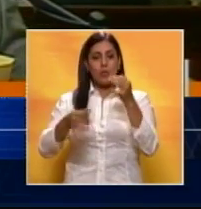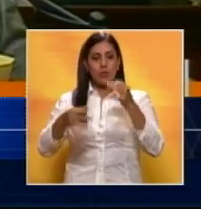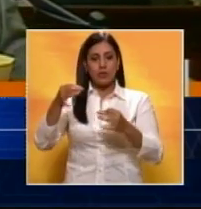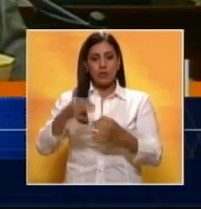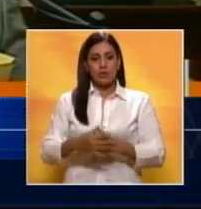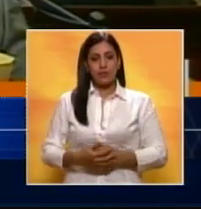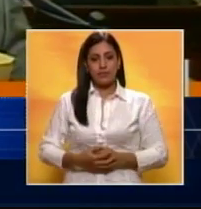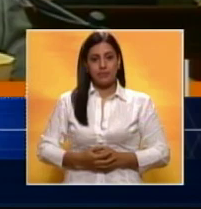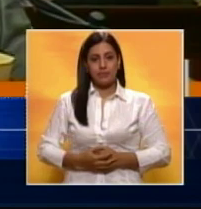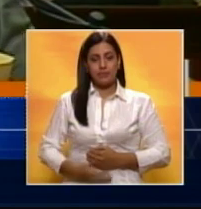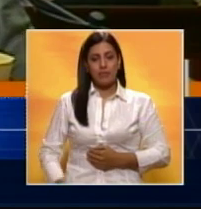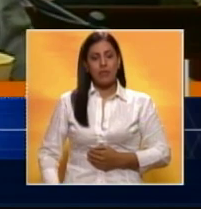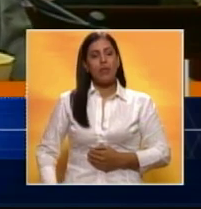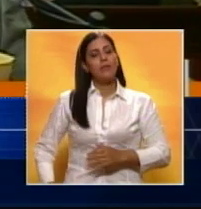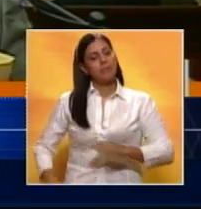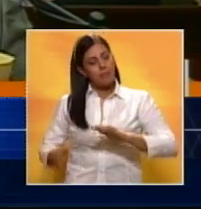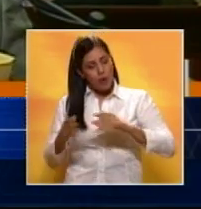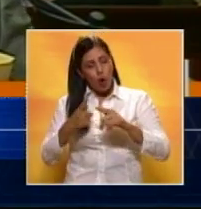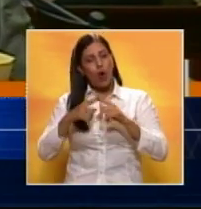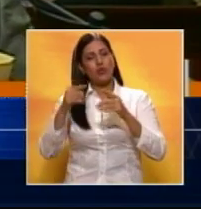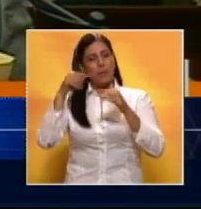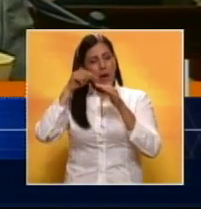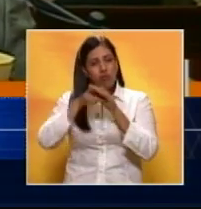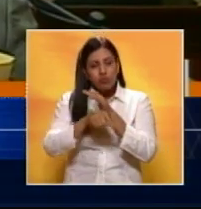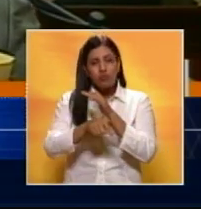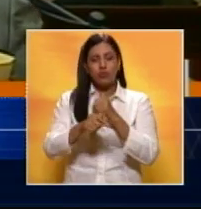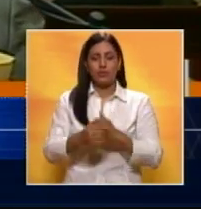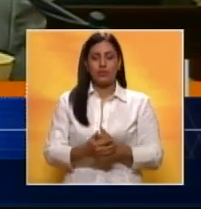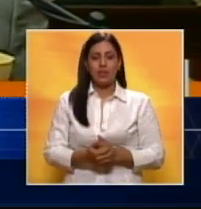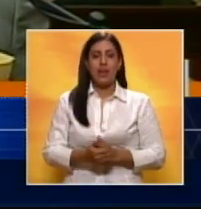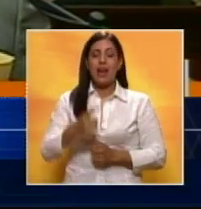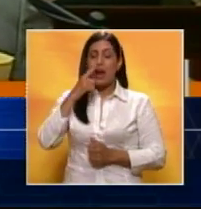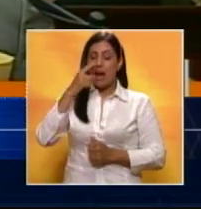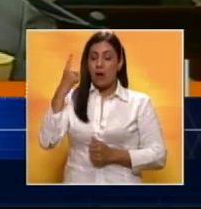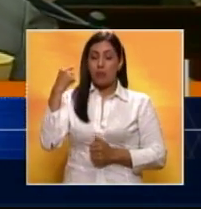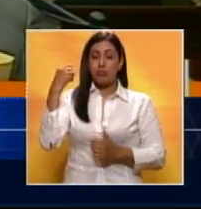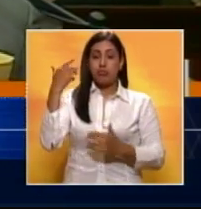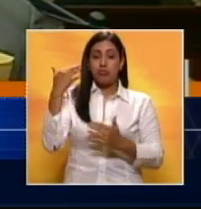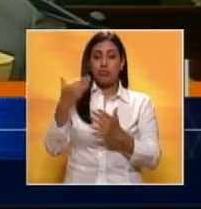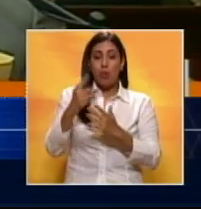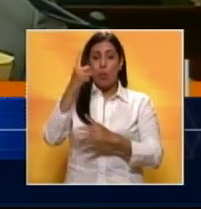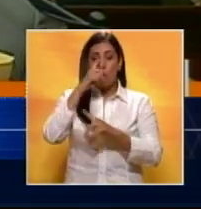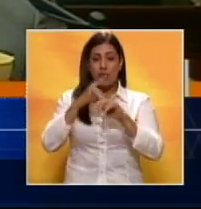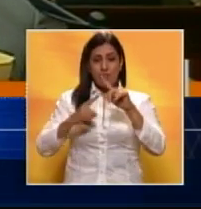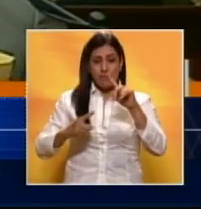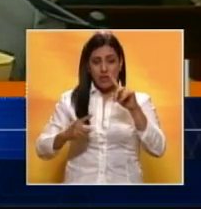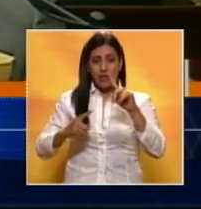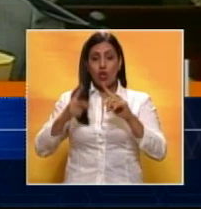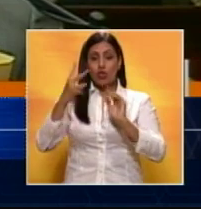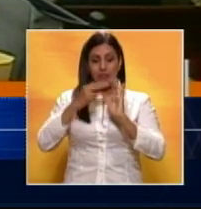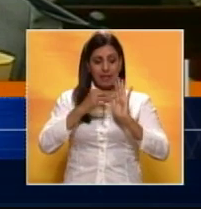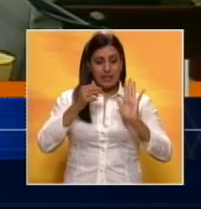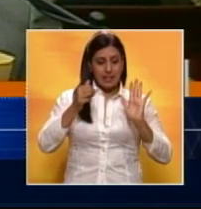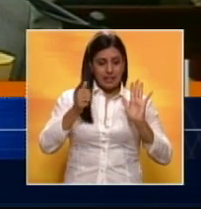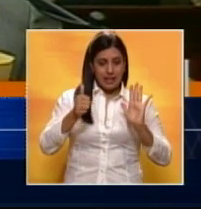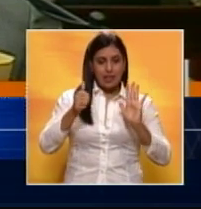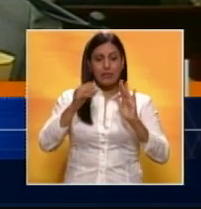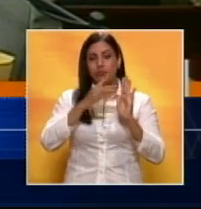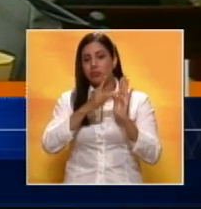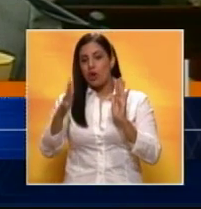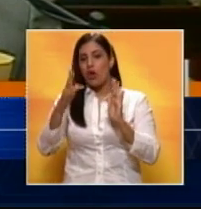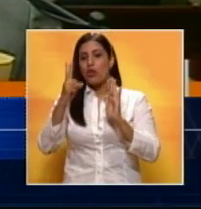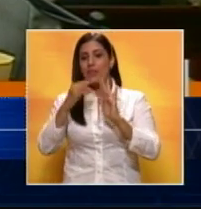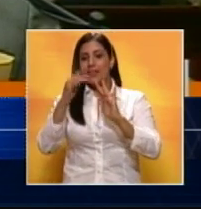judicial. Voy más allá. Durante año y medio, lo que va del